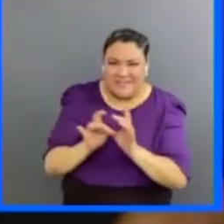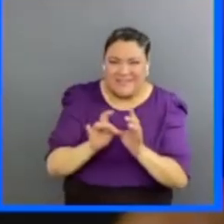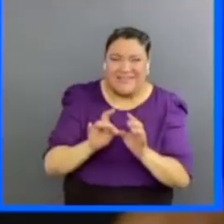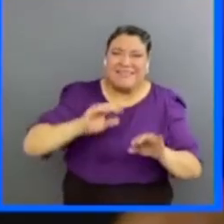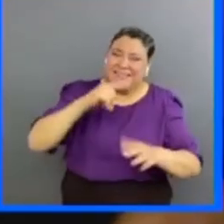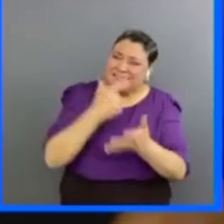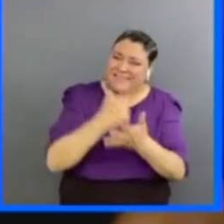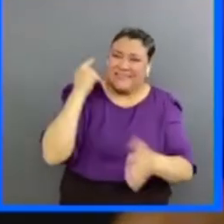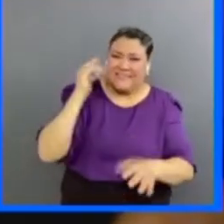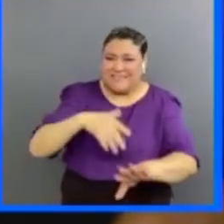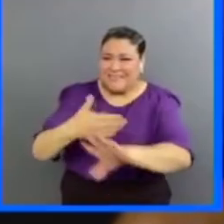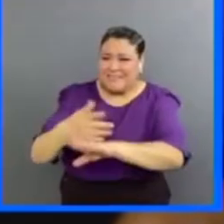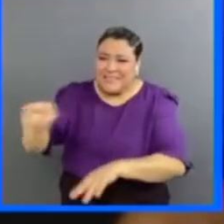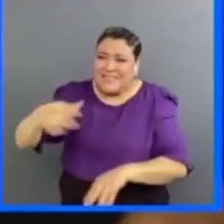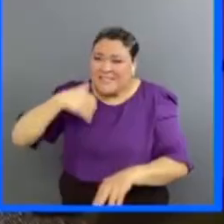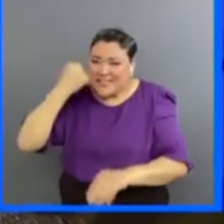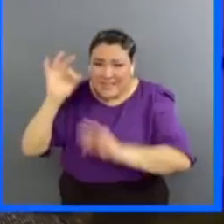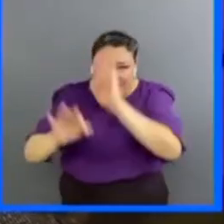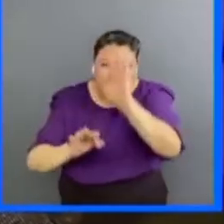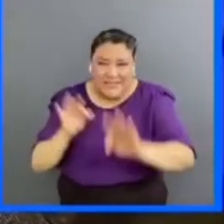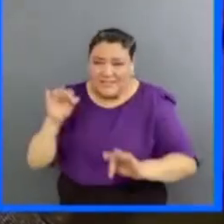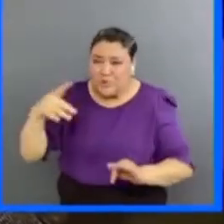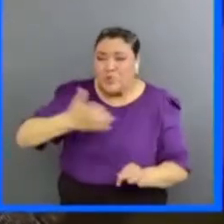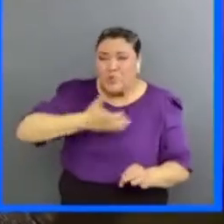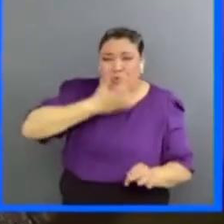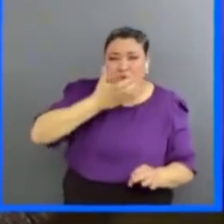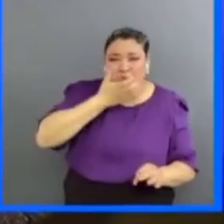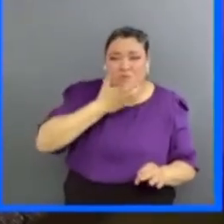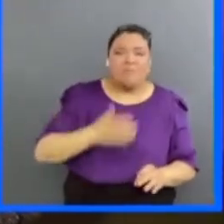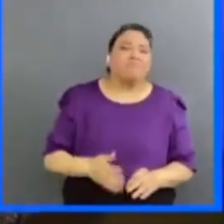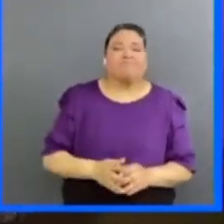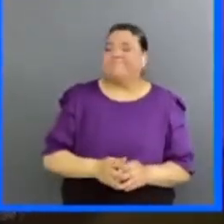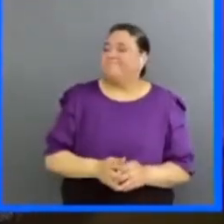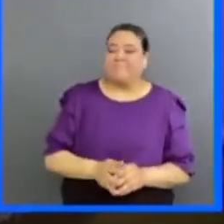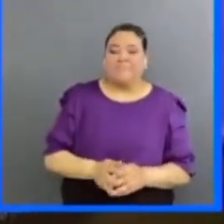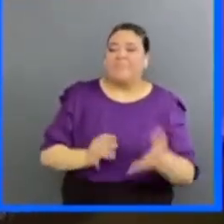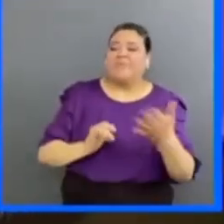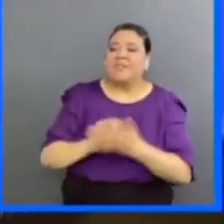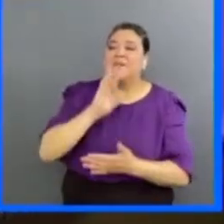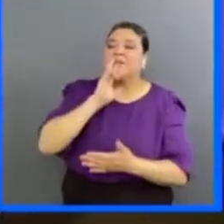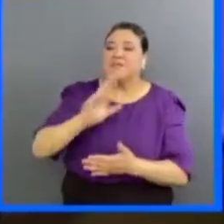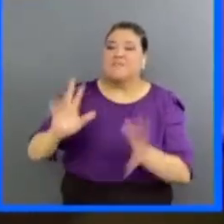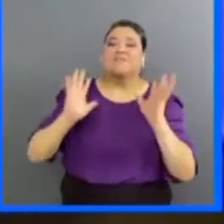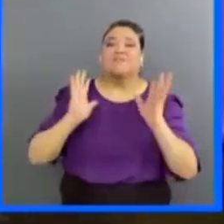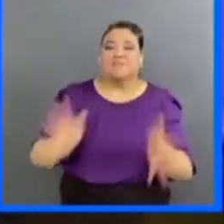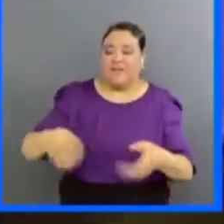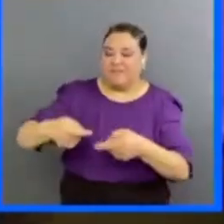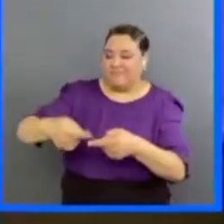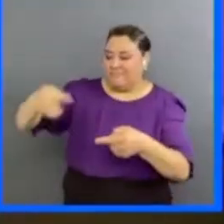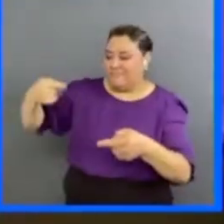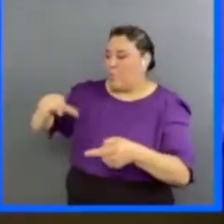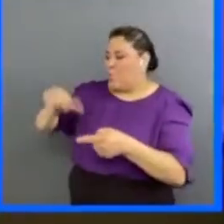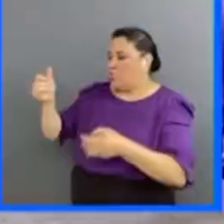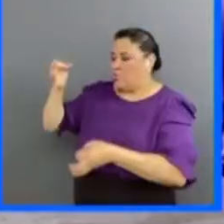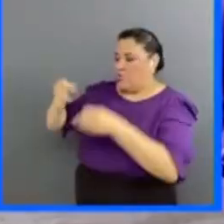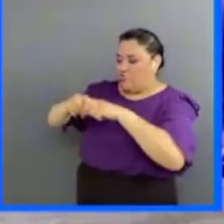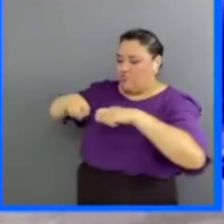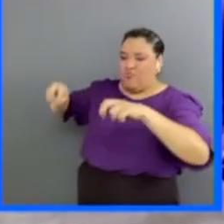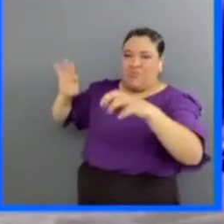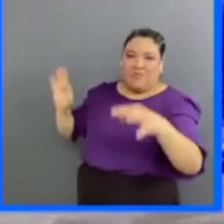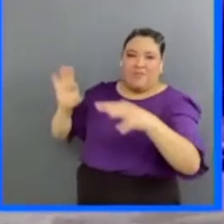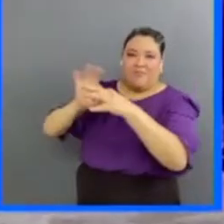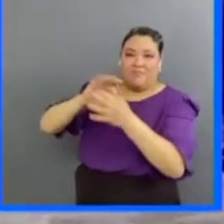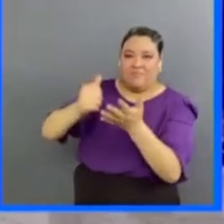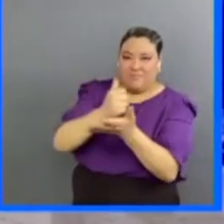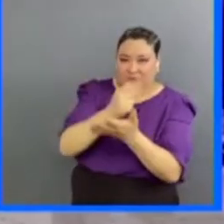ser atendidas conforme a sus tradiciones. Este fallo se suma a criterios emitidos por tribunales colegiados en la Ciudad de México, Estado